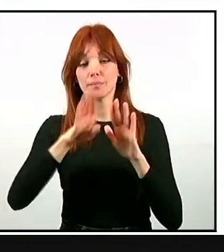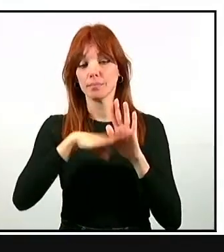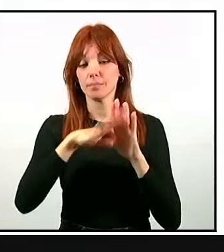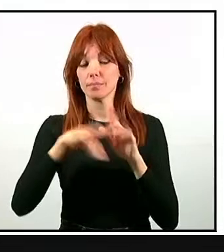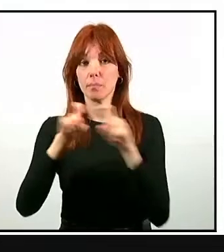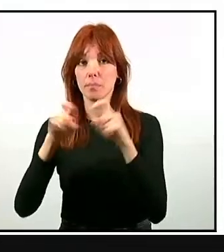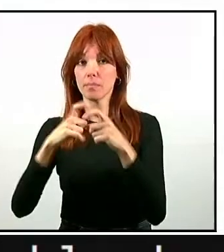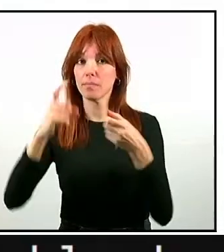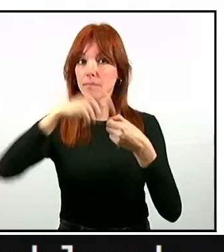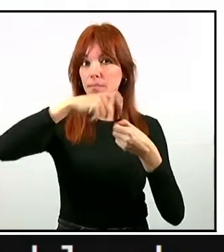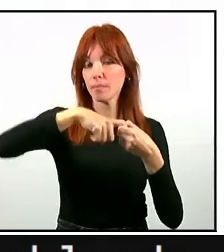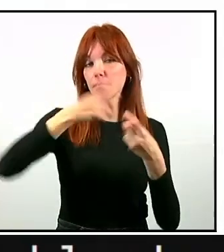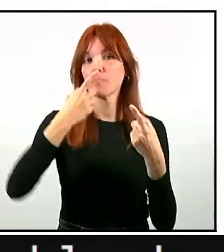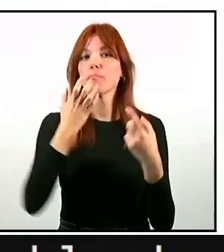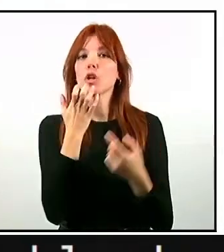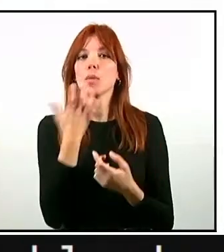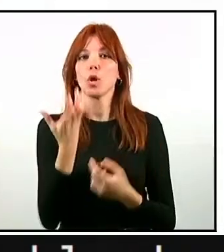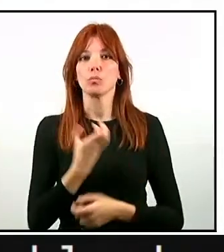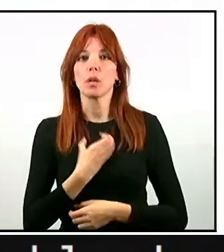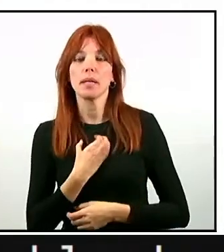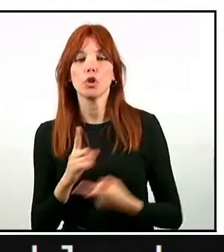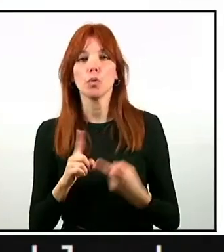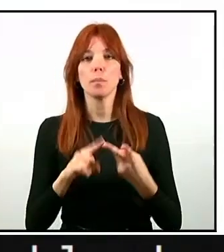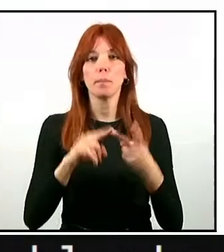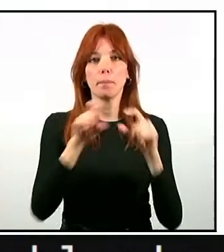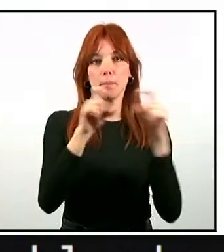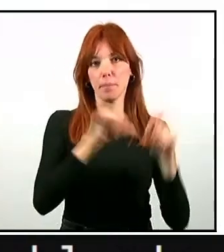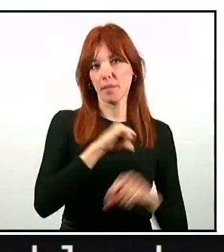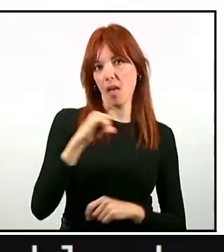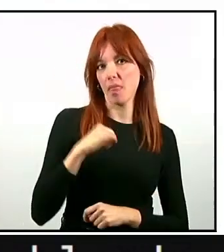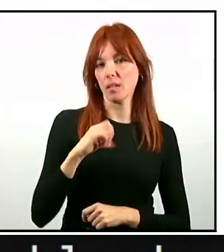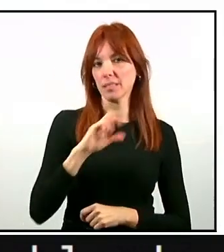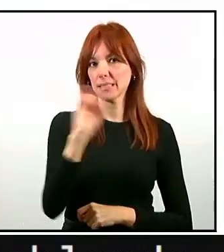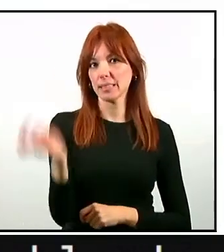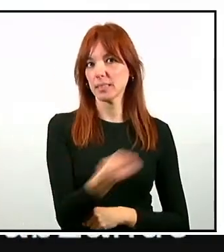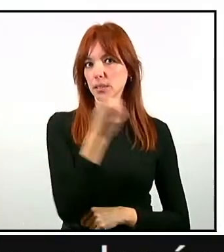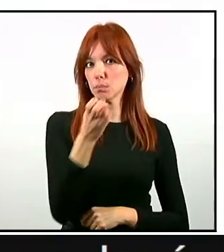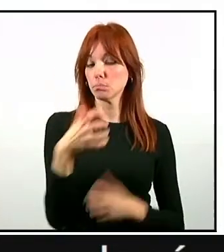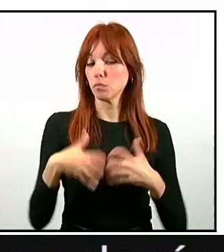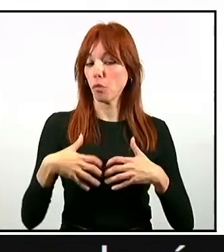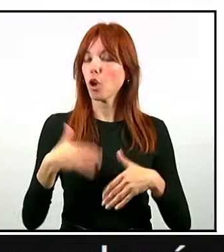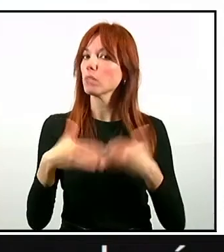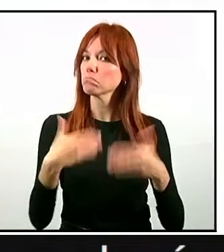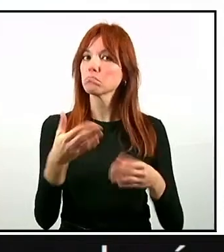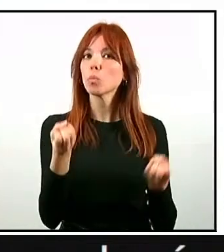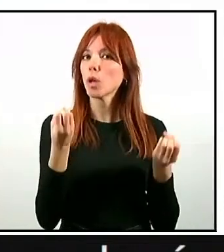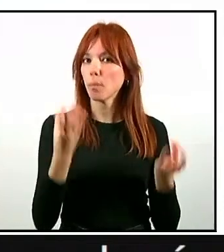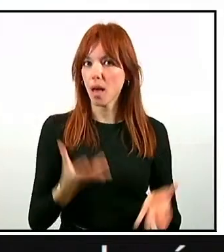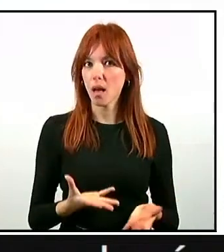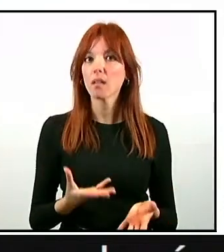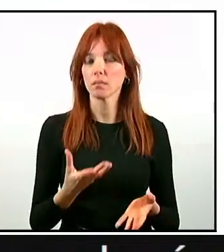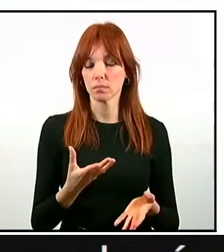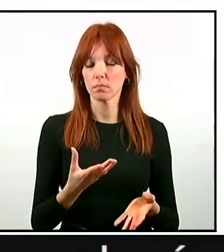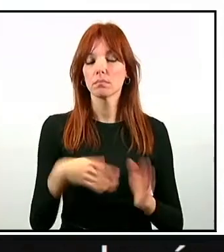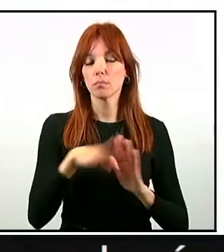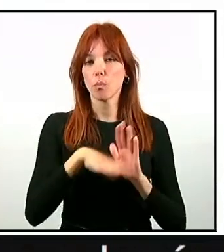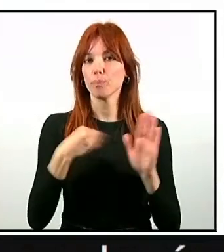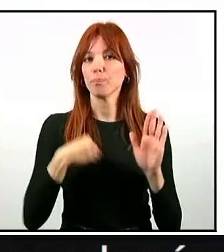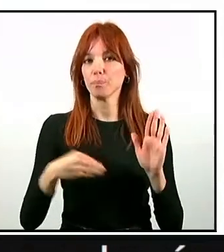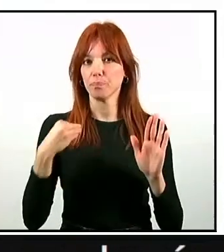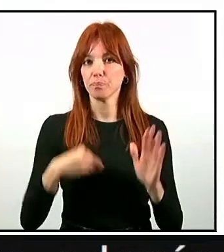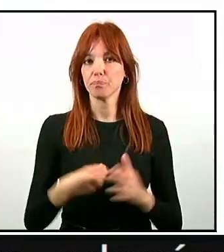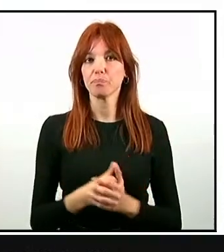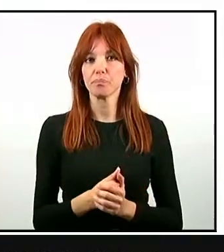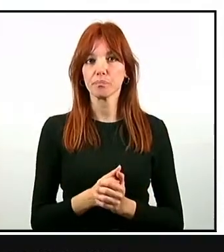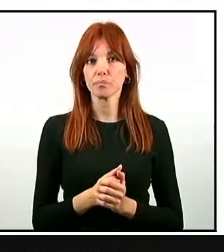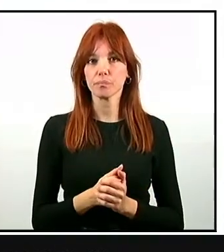Estamos hablando de ayuntamientos, empresas privadas, que además está funcionando muy bien este programa.